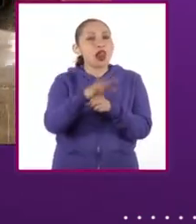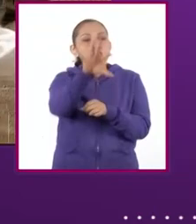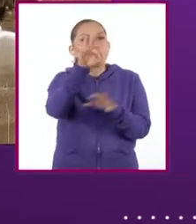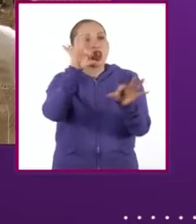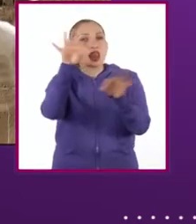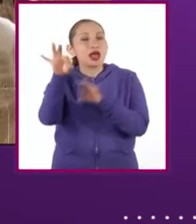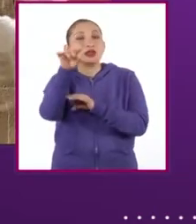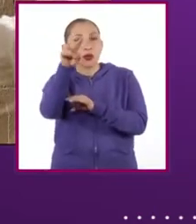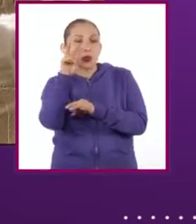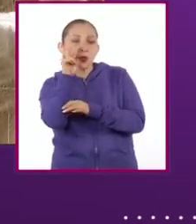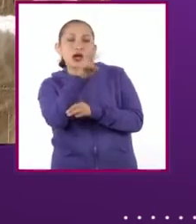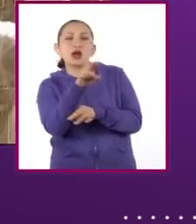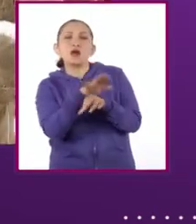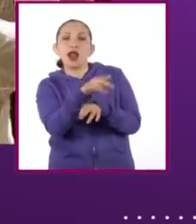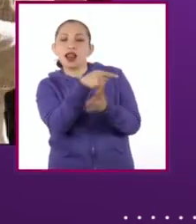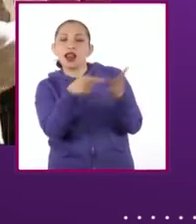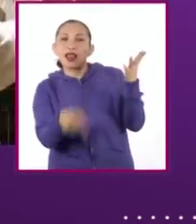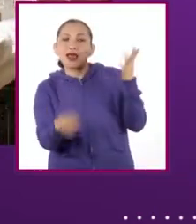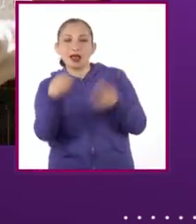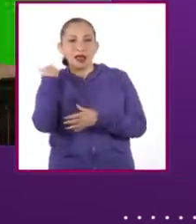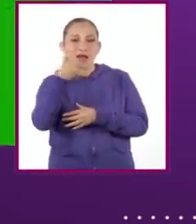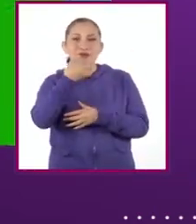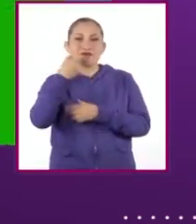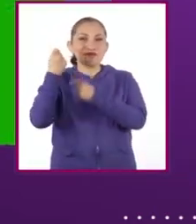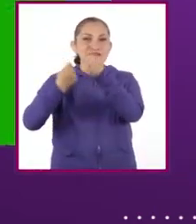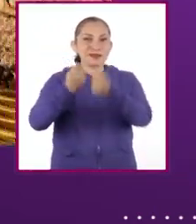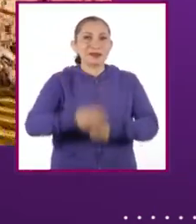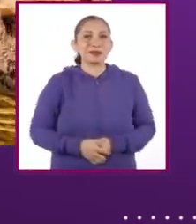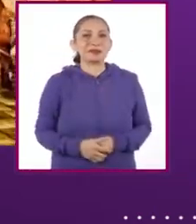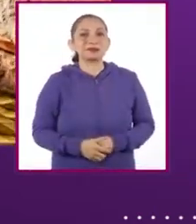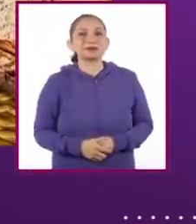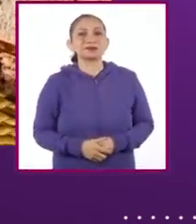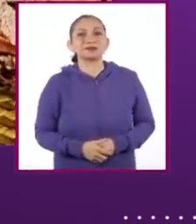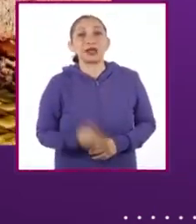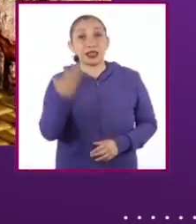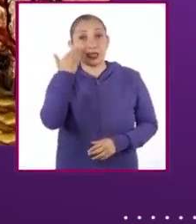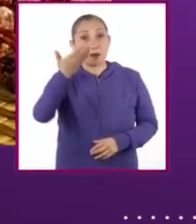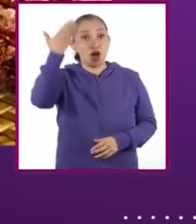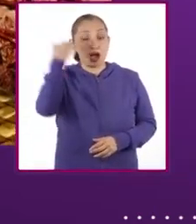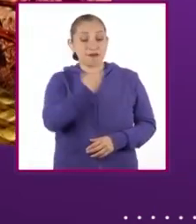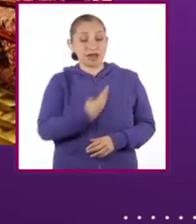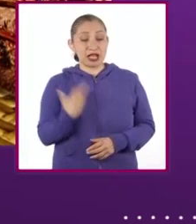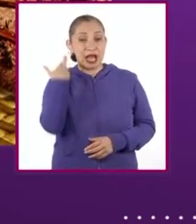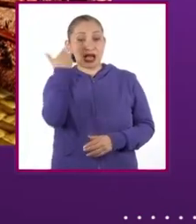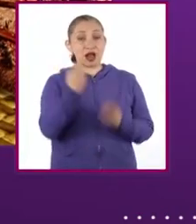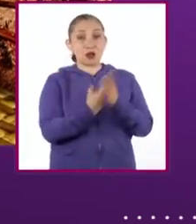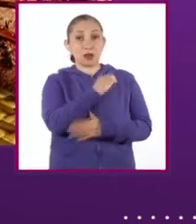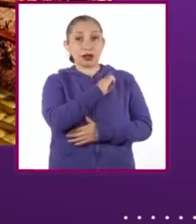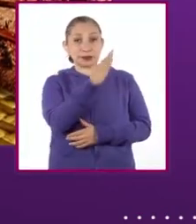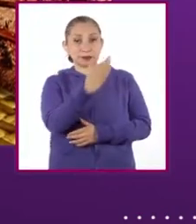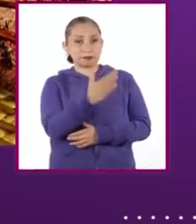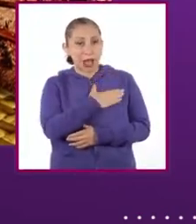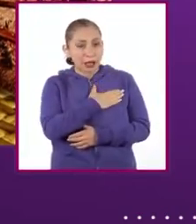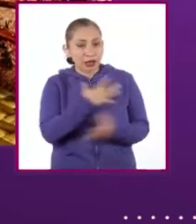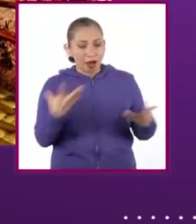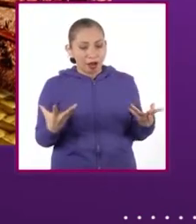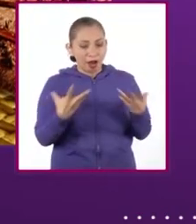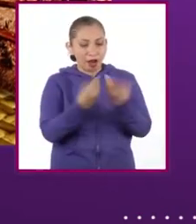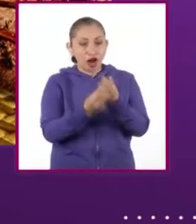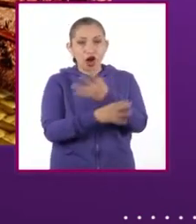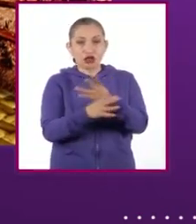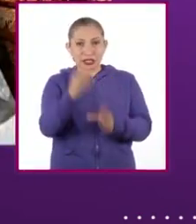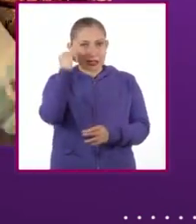Te invito a echar un vistazo a nuestras tradiciones. La época virreinal en la Nueva España conjuntó